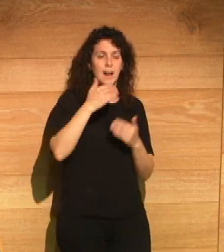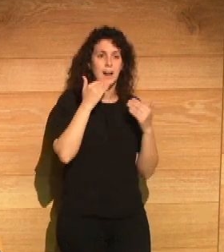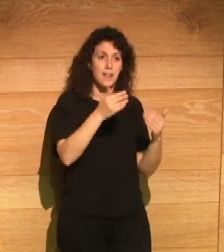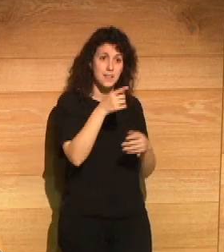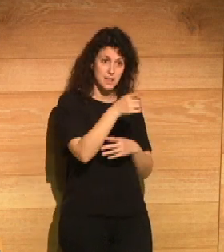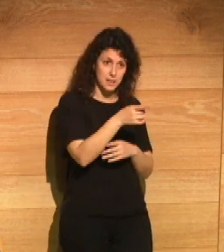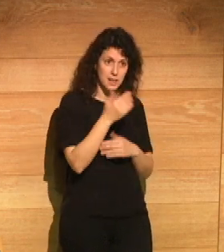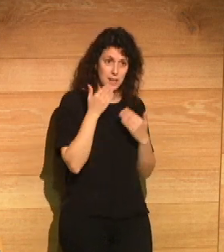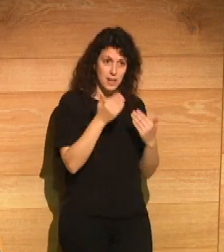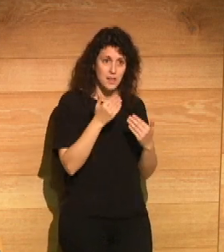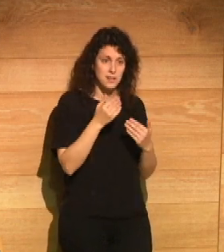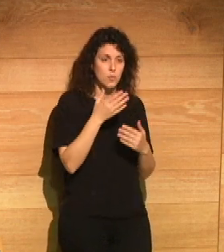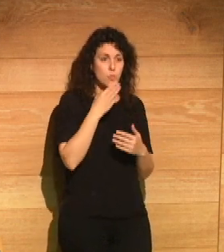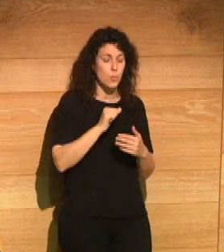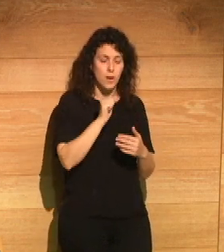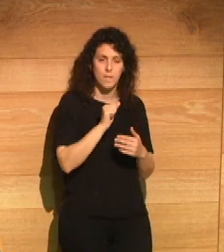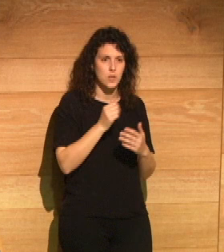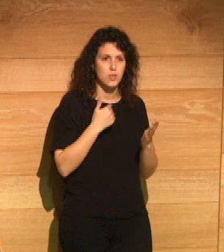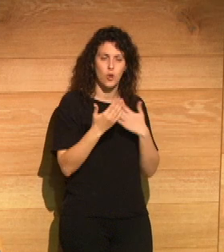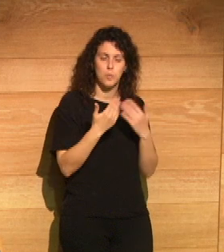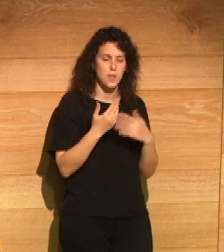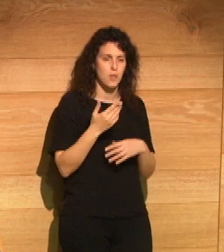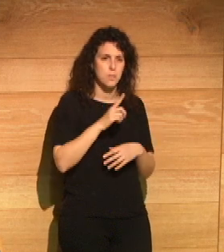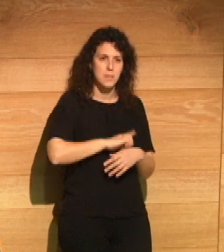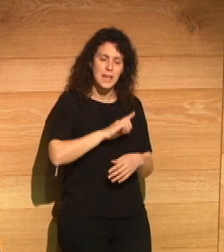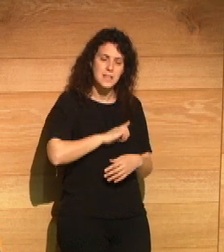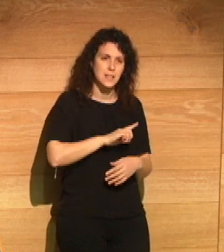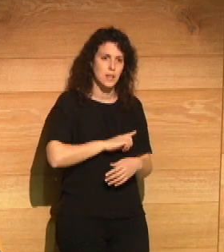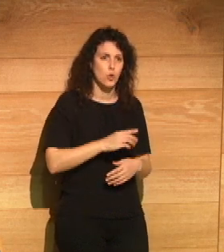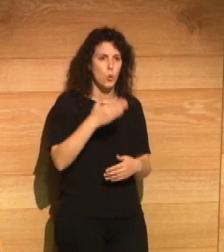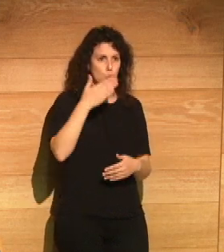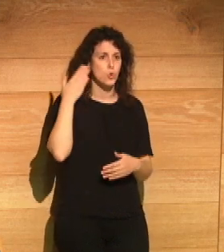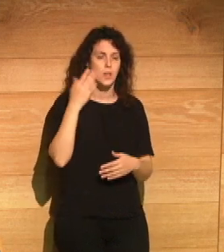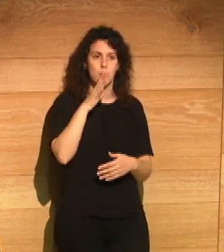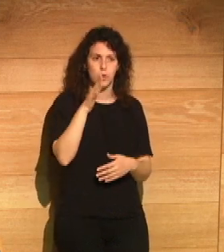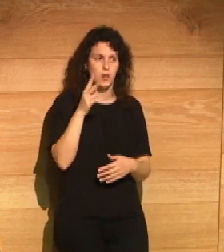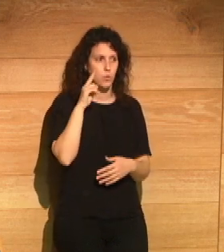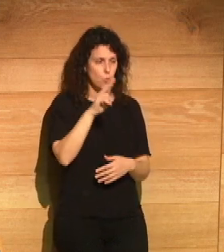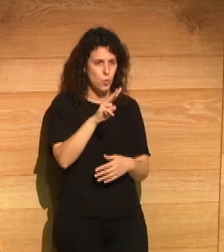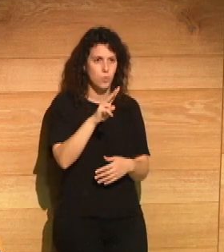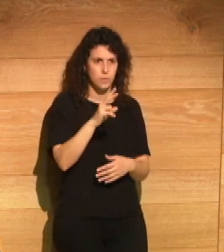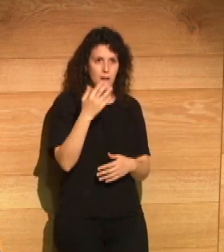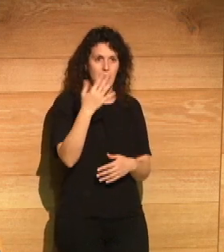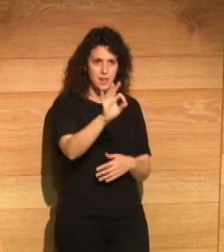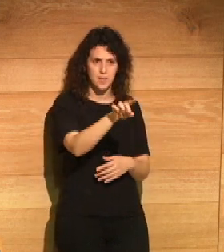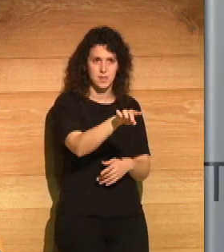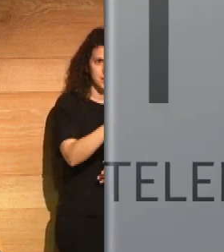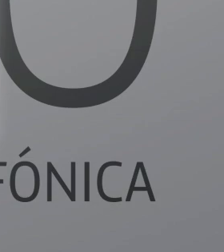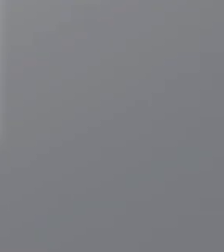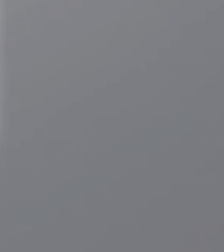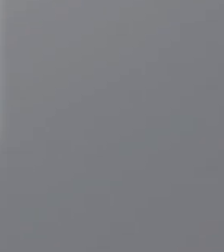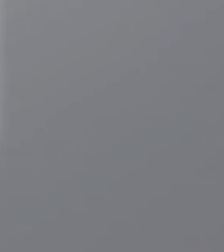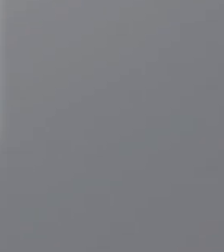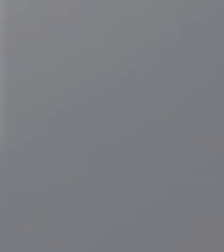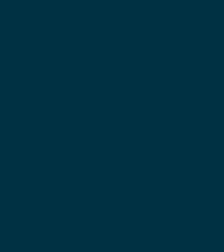delicia de conversación y de verdad me siento honrada porque te admiro mucho. Gracias.